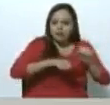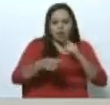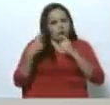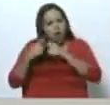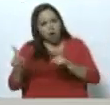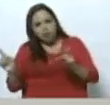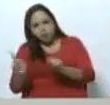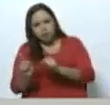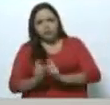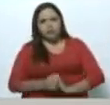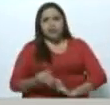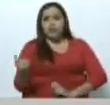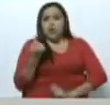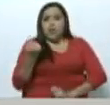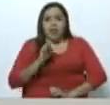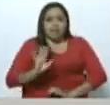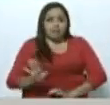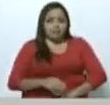En otros es la soledad.